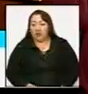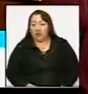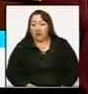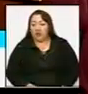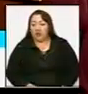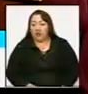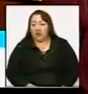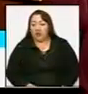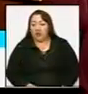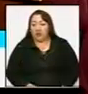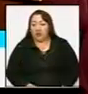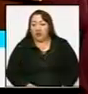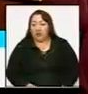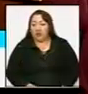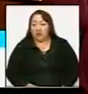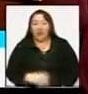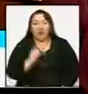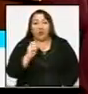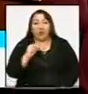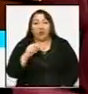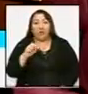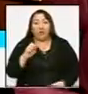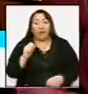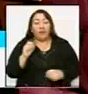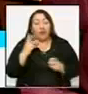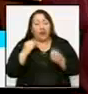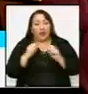de organizaciones políticas para la renuncia.